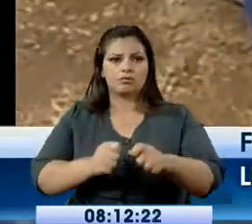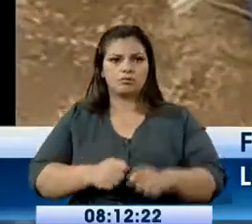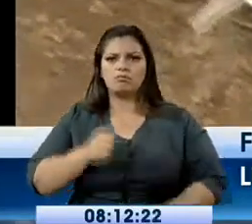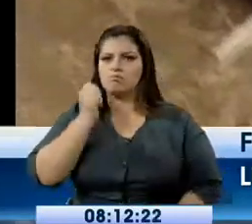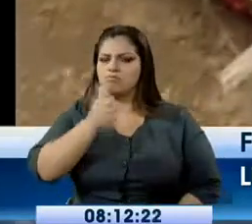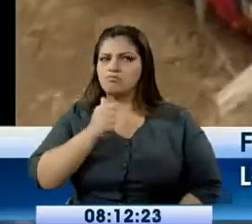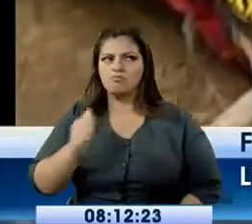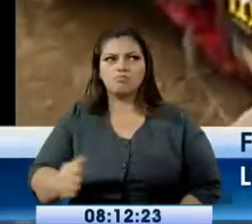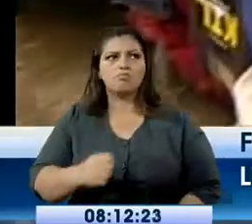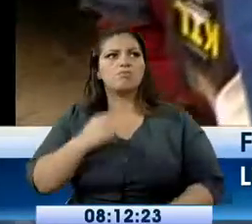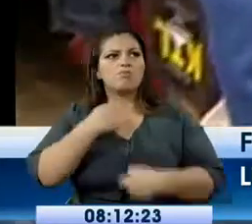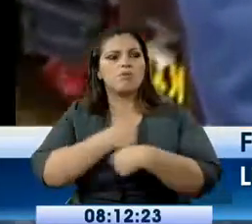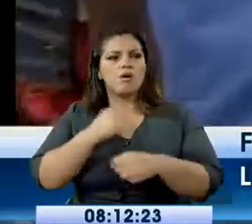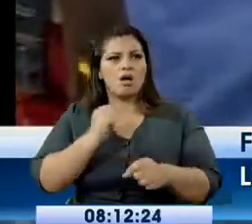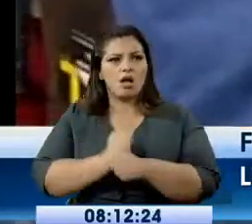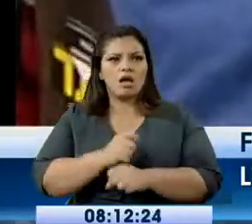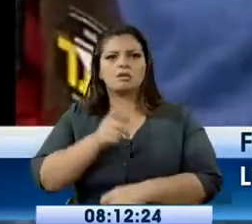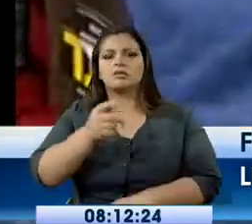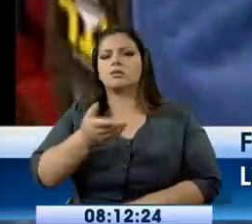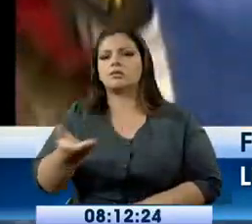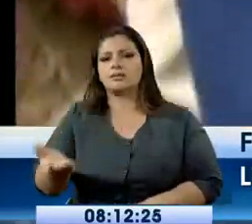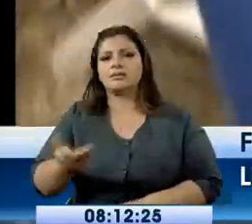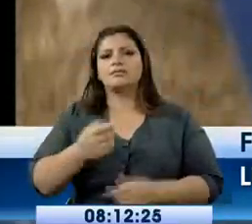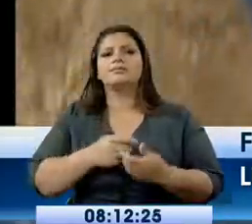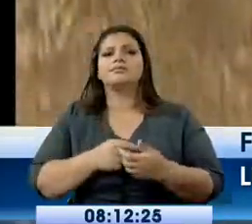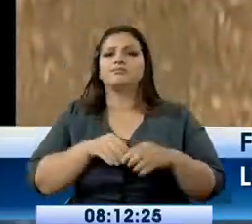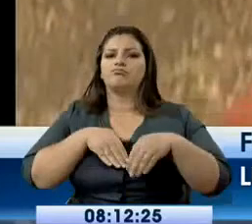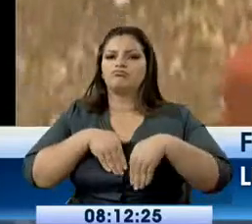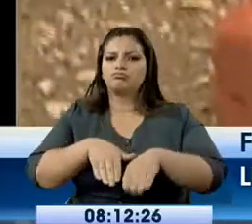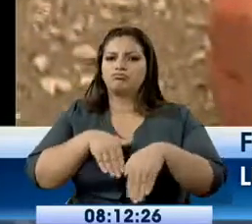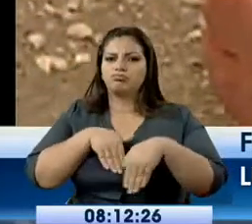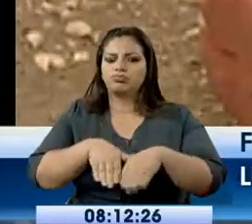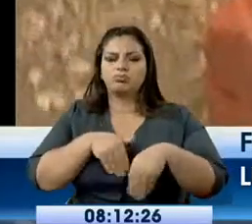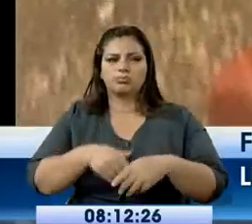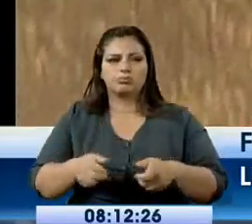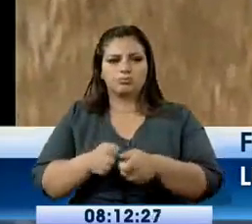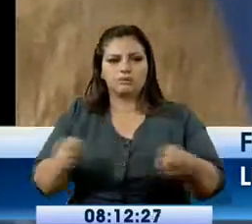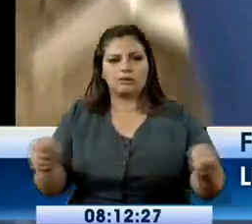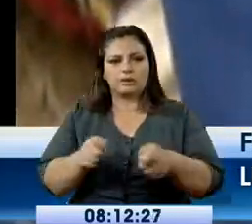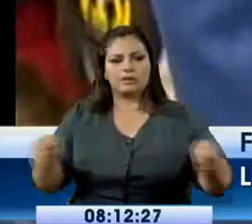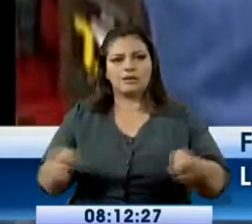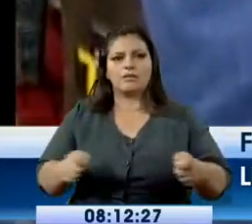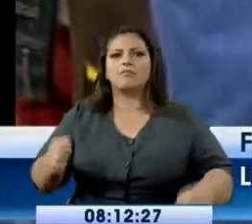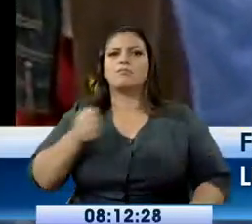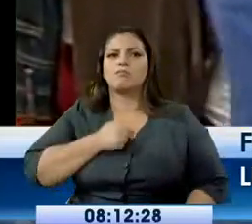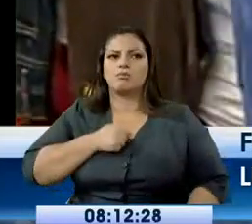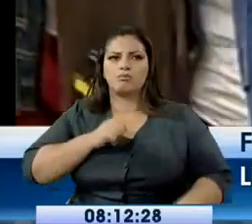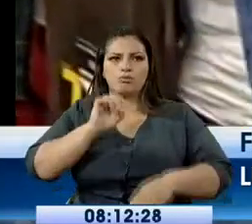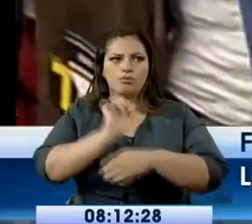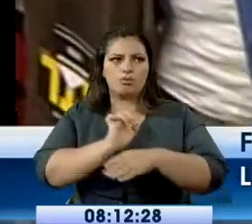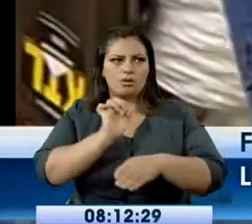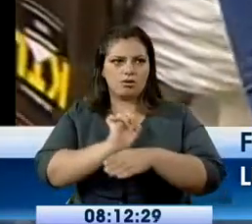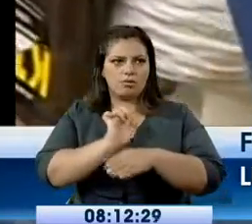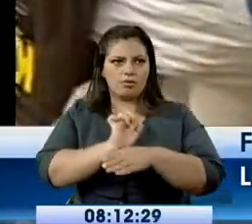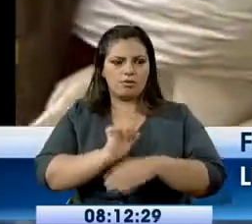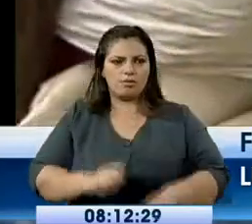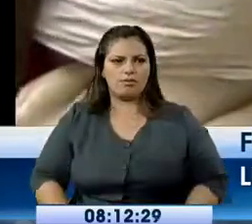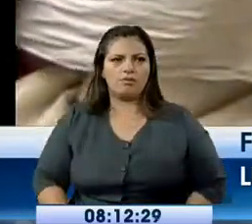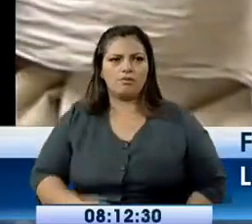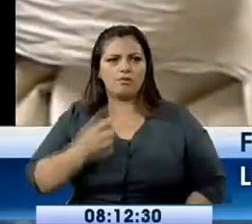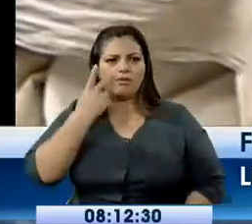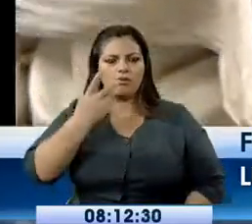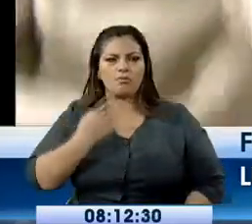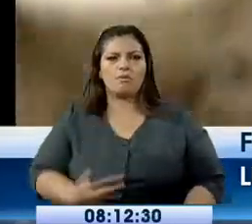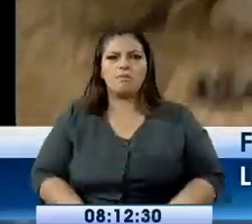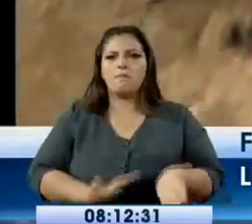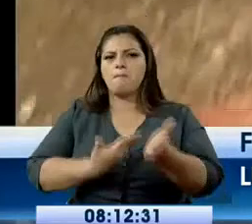microempresarios, emprendedores, como se puede decir. Todo es en tela nacional, vicuña. Tenemos todas las marcas de